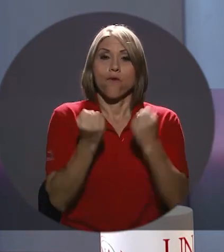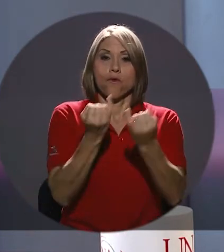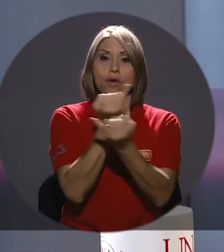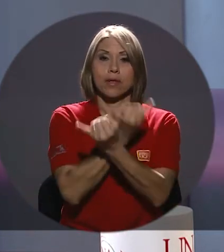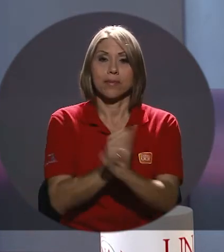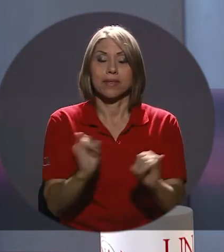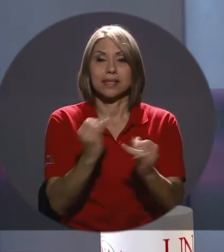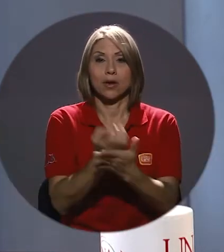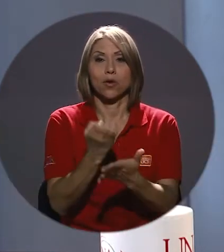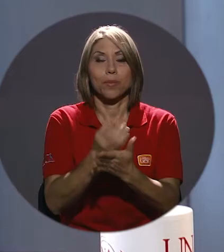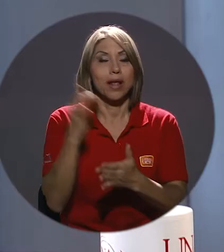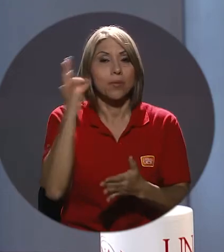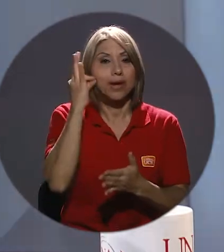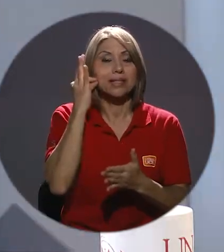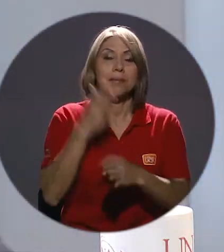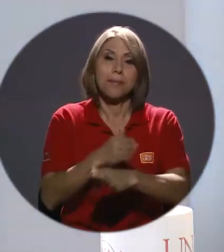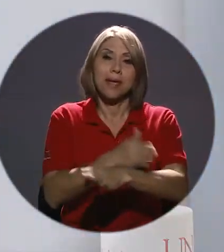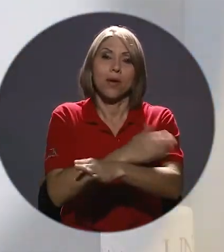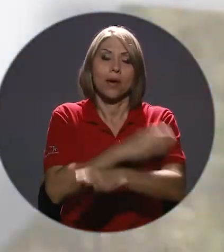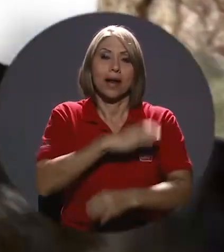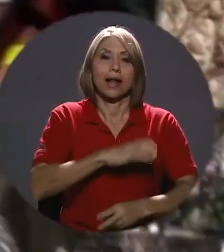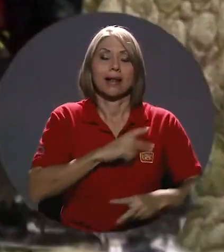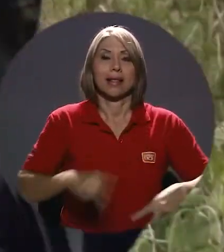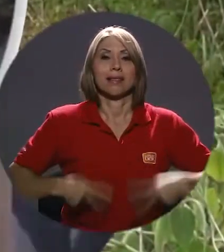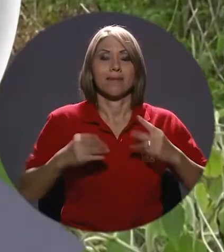de las mujeres mejora la calidad de vida del núcleo familiar.